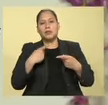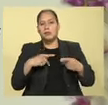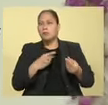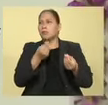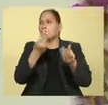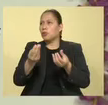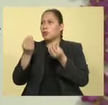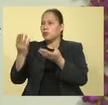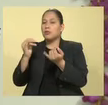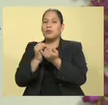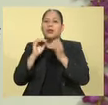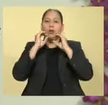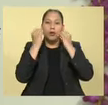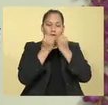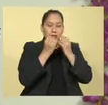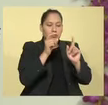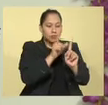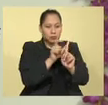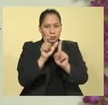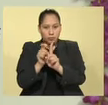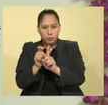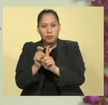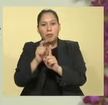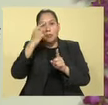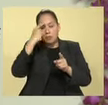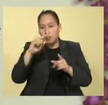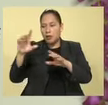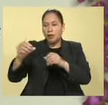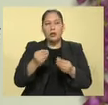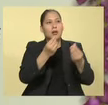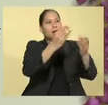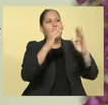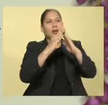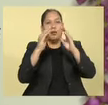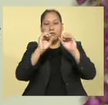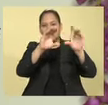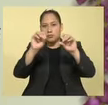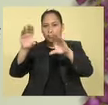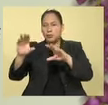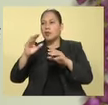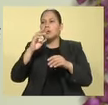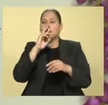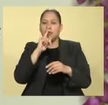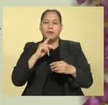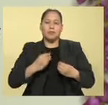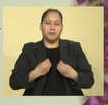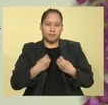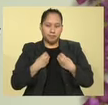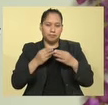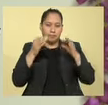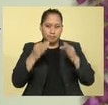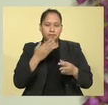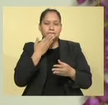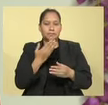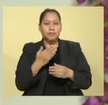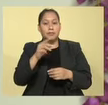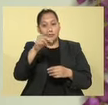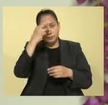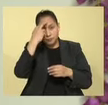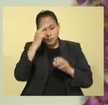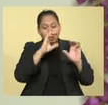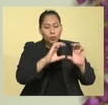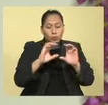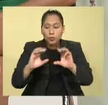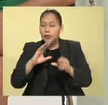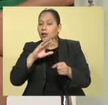y a organizaciones protectoras para que consignen un nuevo hogar y teng tengan por supuesto una mejor y calidad de vida recuerde